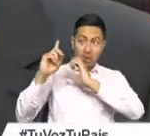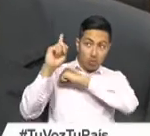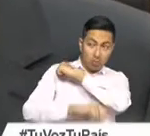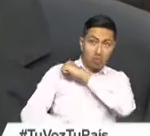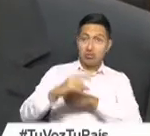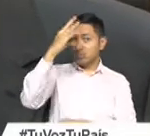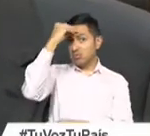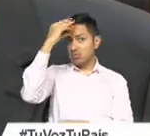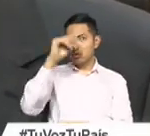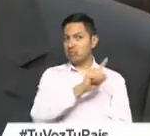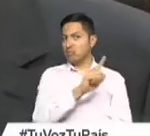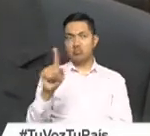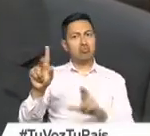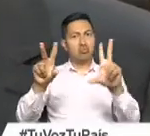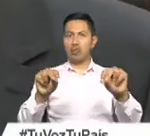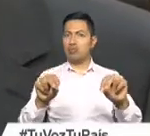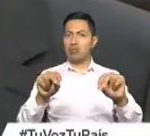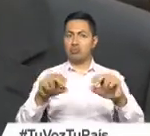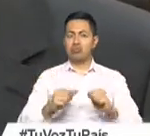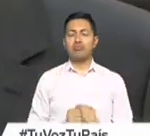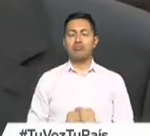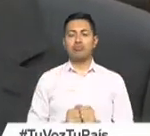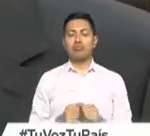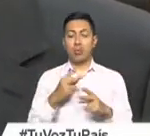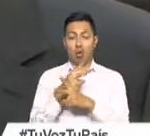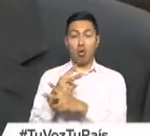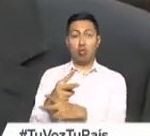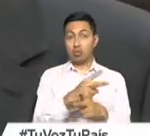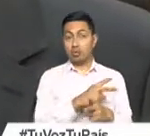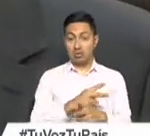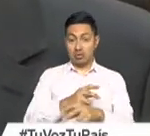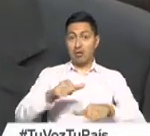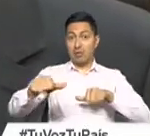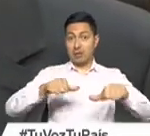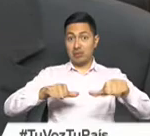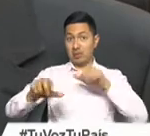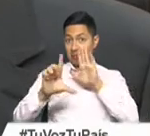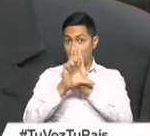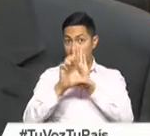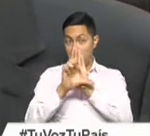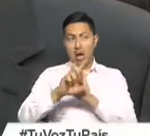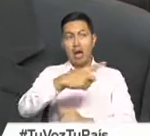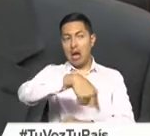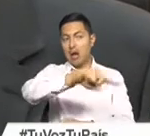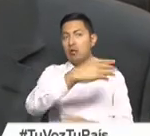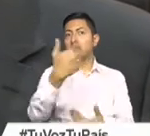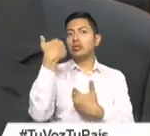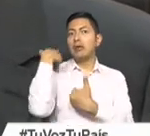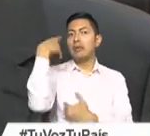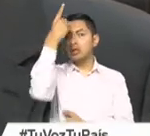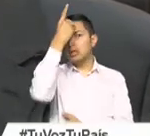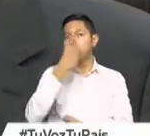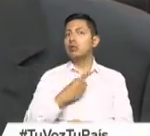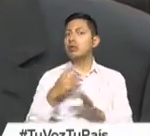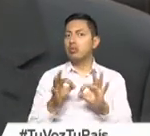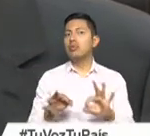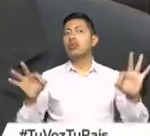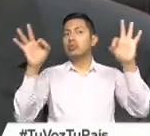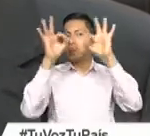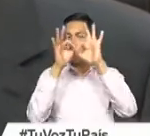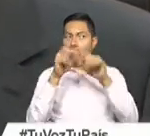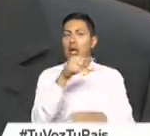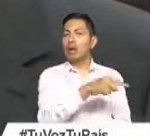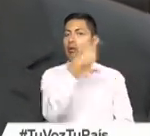que el CAL tiene una responsabilidad al emitir su resolución, que debe estar debidamente